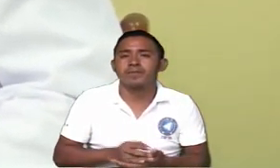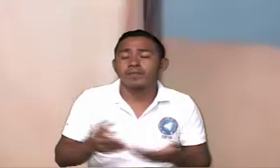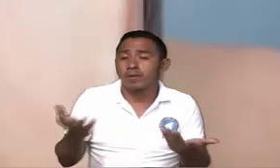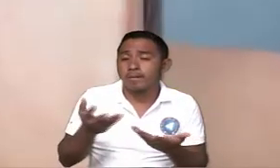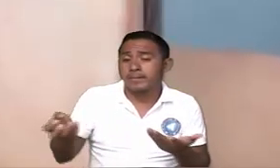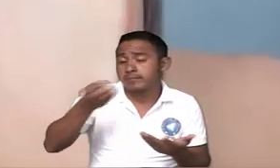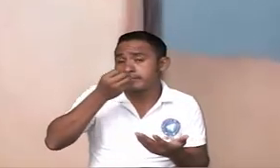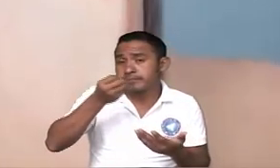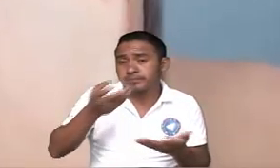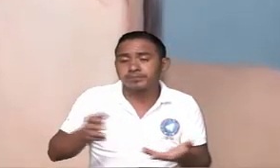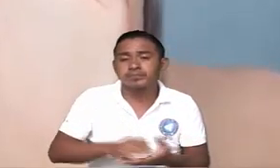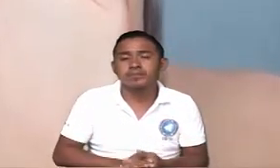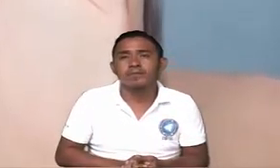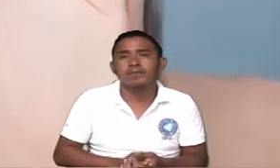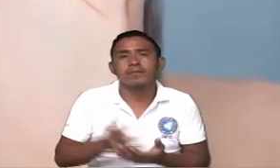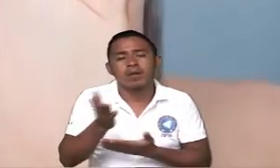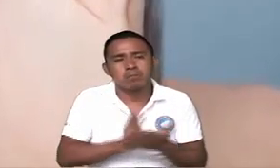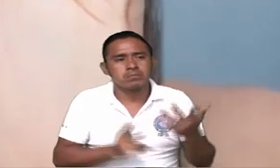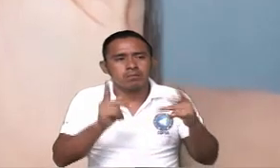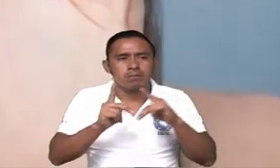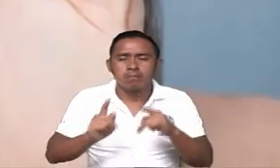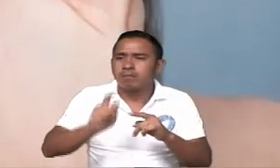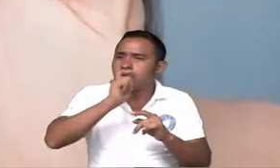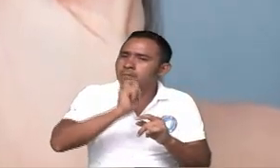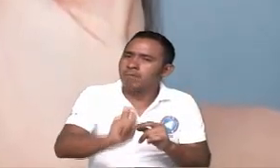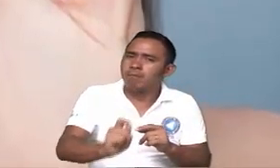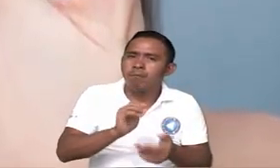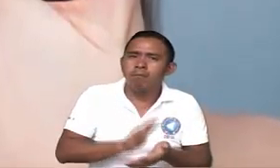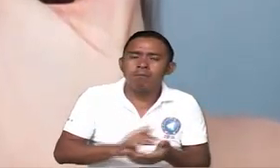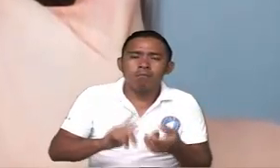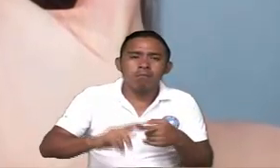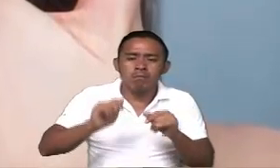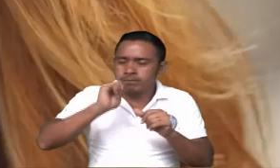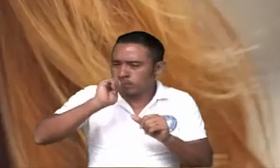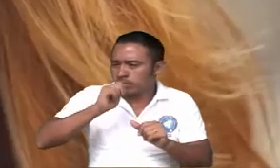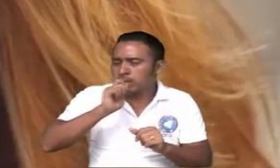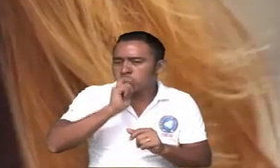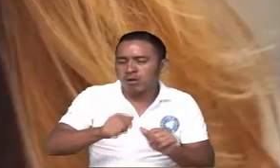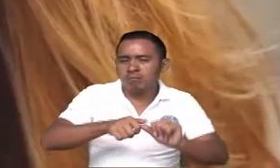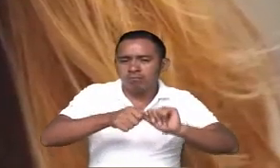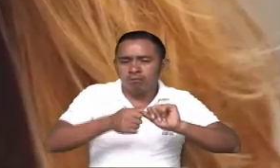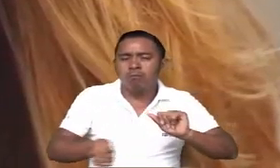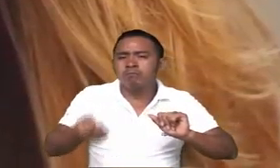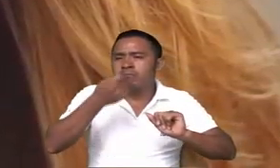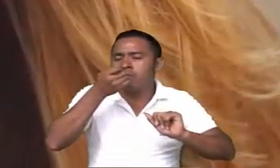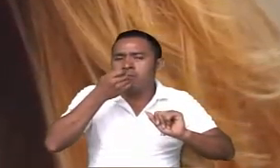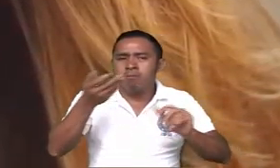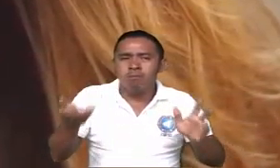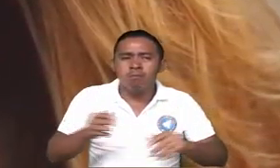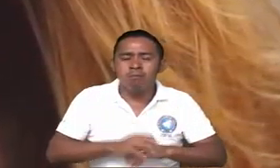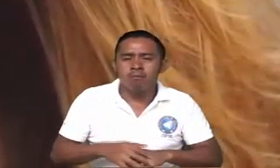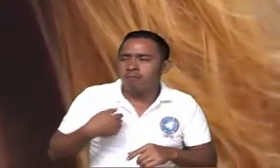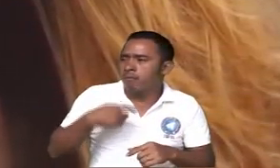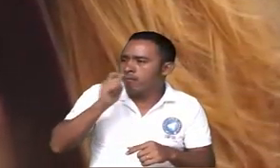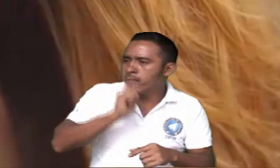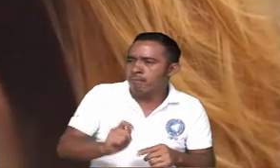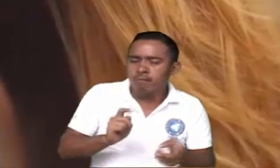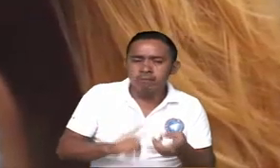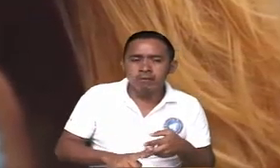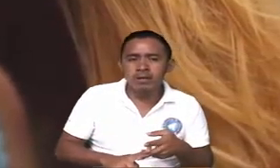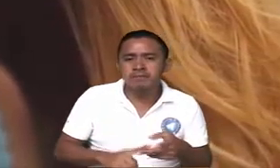alimentación. Hay pacientes que les gusta comer ajo, ellos te dicen, no, es que a mí me gusta comer ajo. No, es que a mí me gusta comerme la